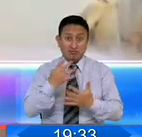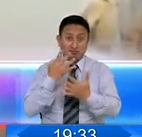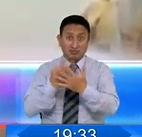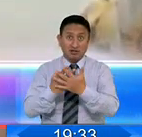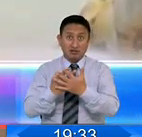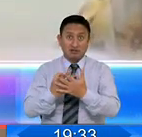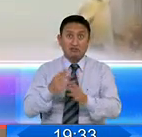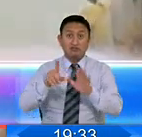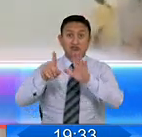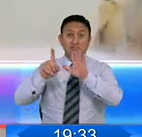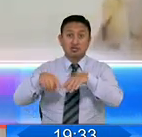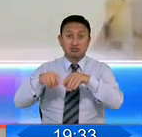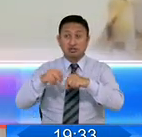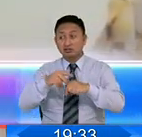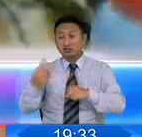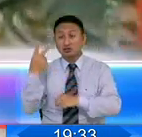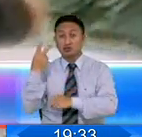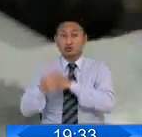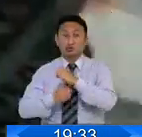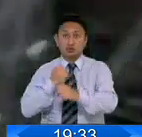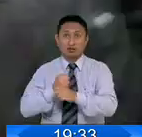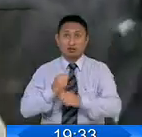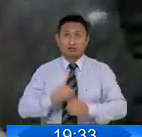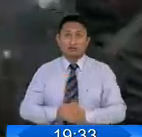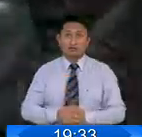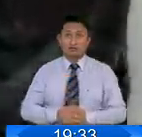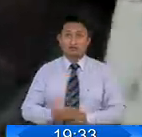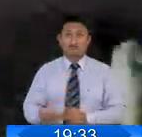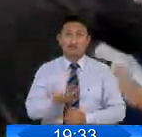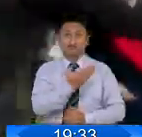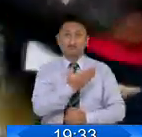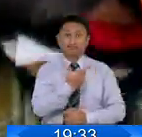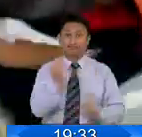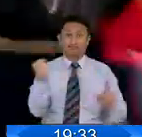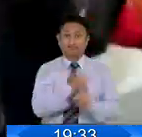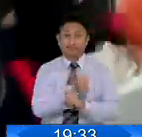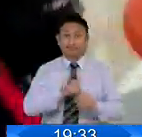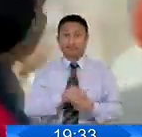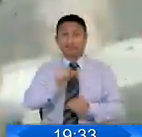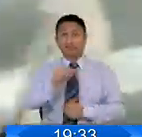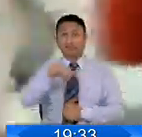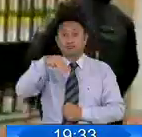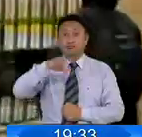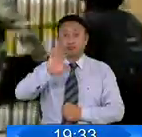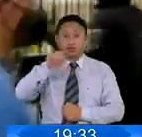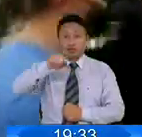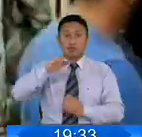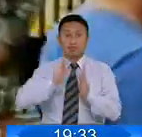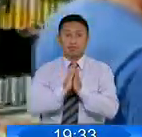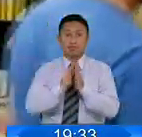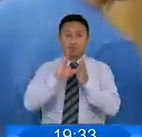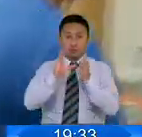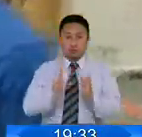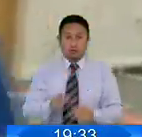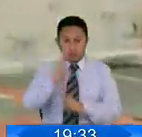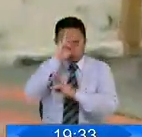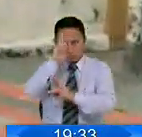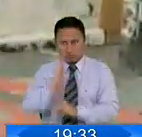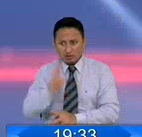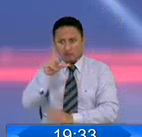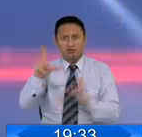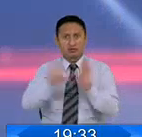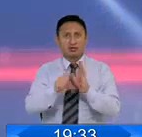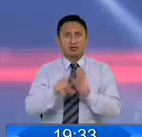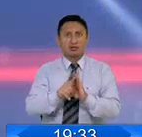de 6 meses a 2 años. Ante este tipo de agresiones, la AMT solicita a la ciudadanía que respete las leyes